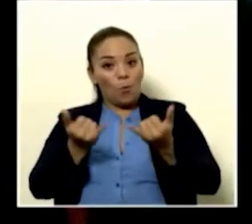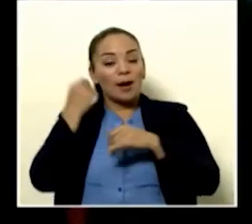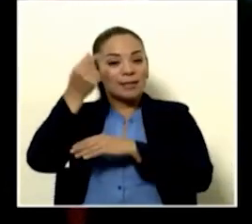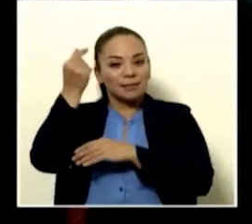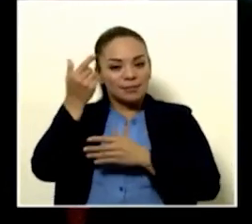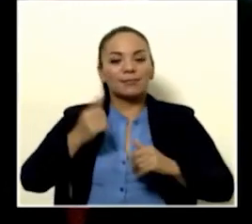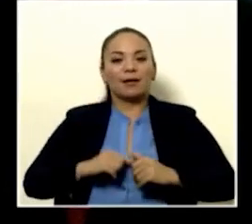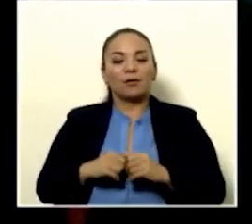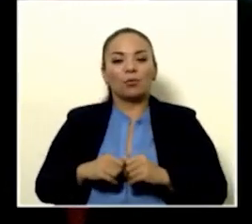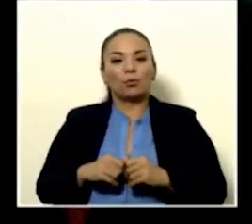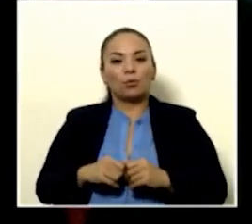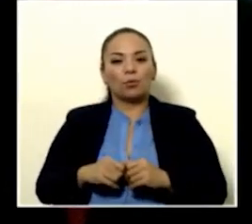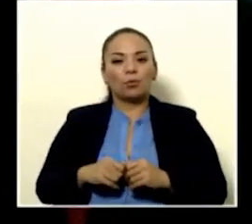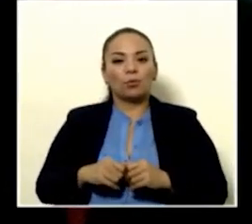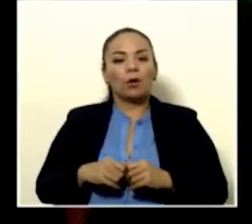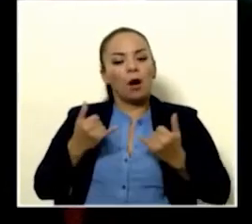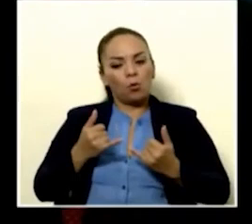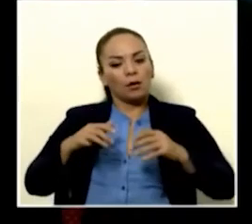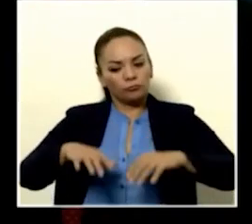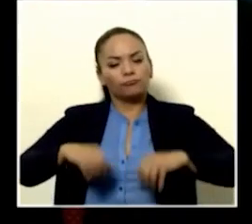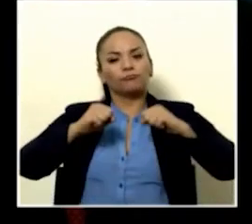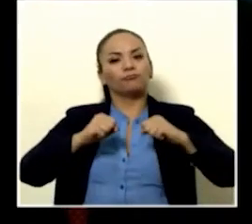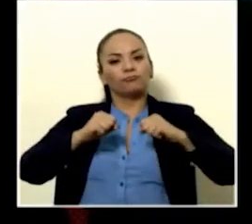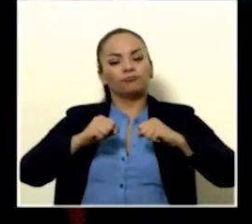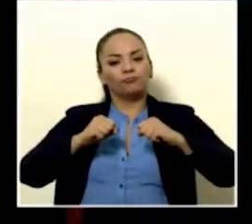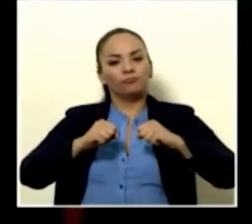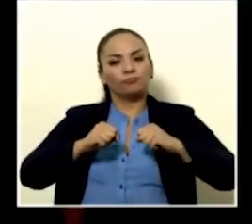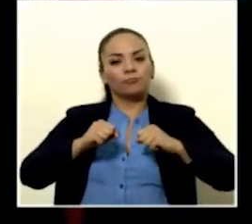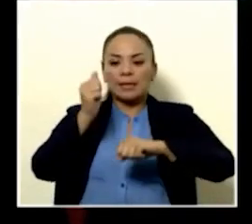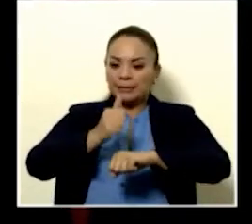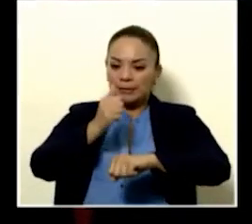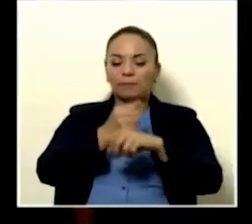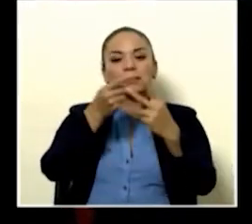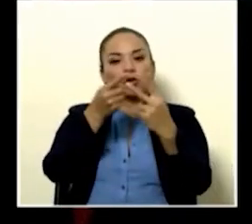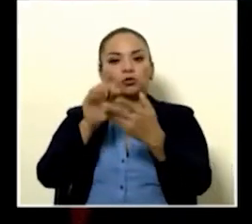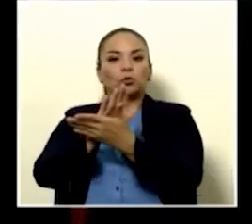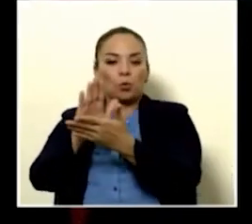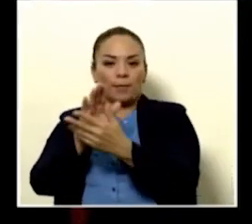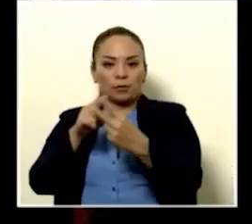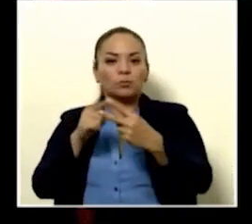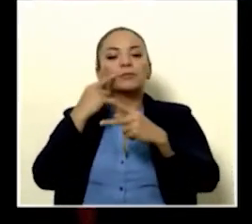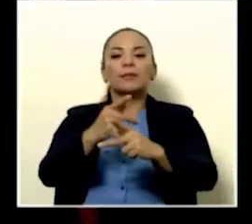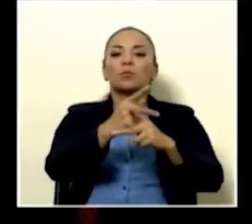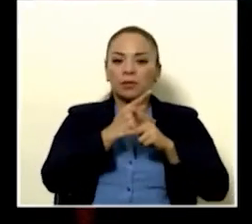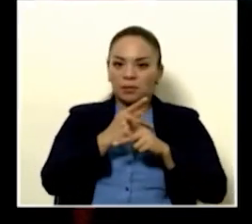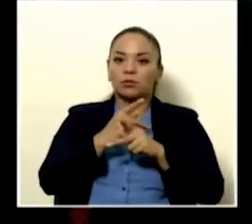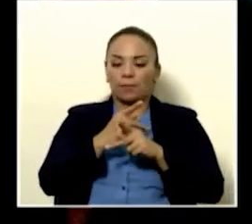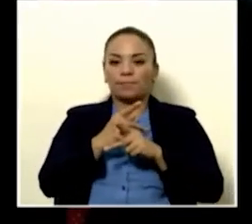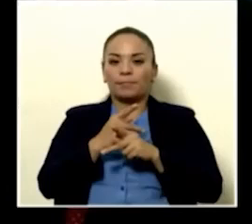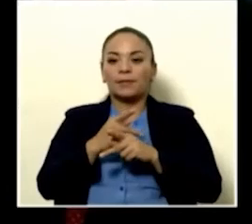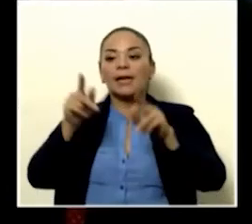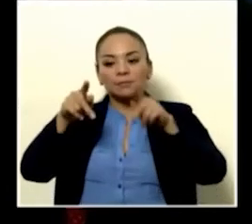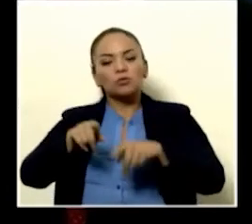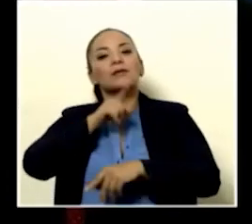pie al frente y establece estas dos herramientas para la protección de dicha figura.